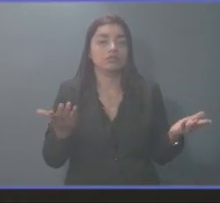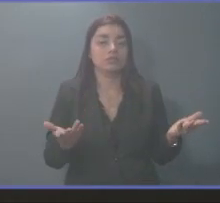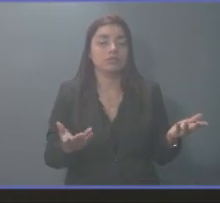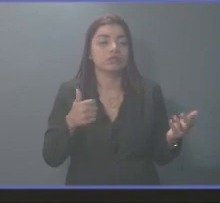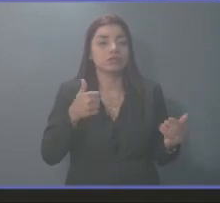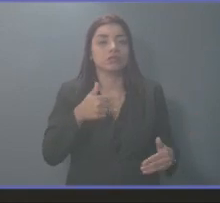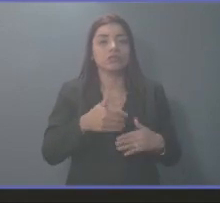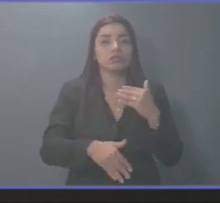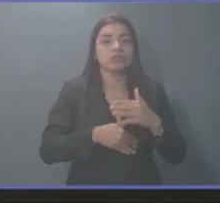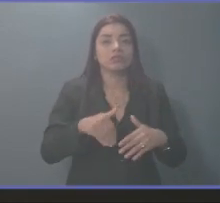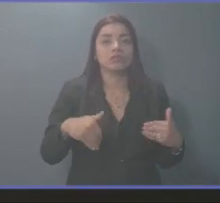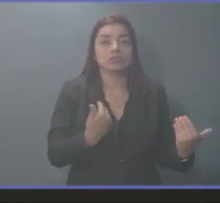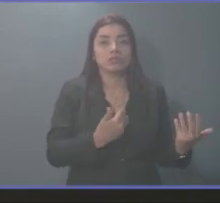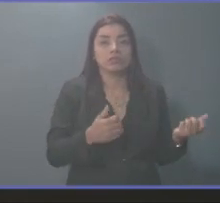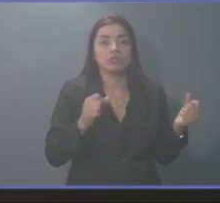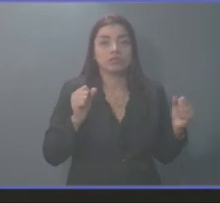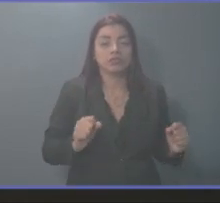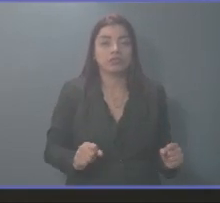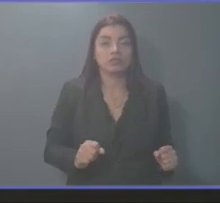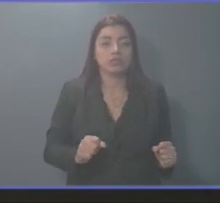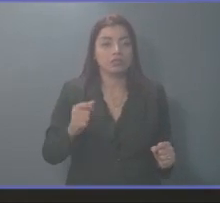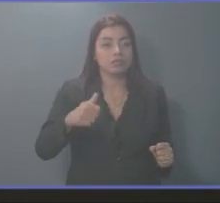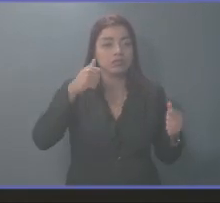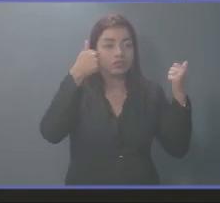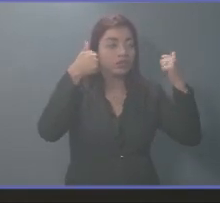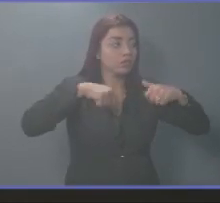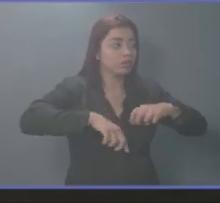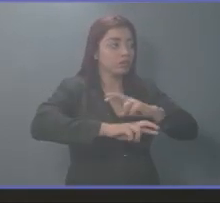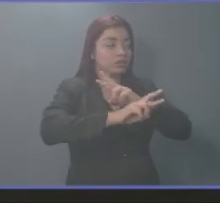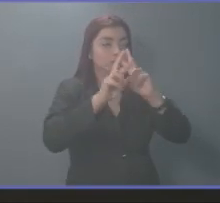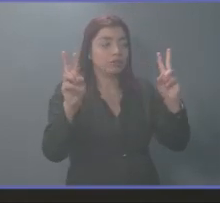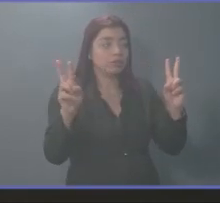viene como resultado de los acuerdos de paz.